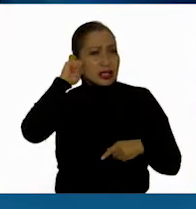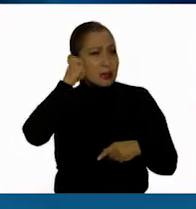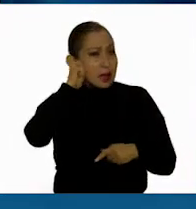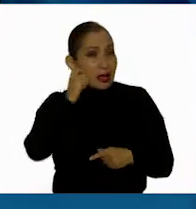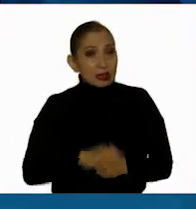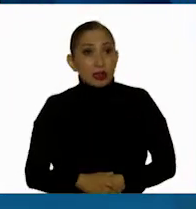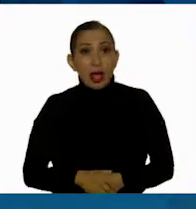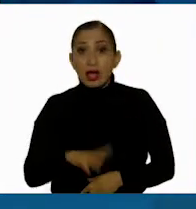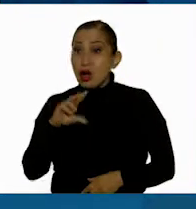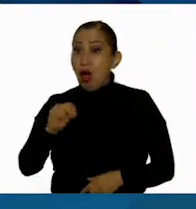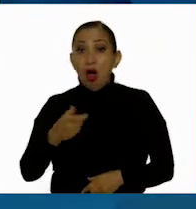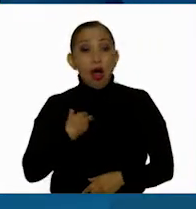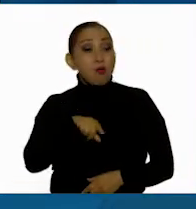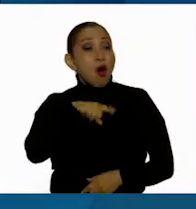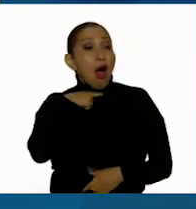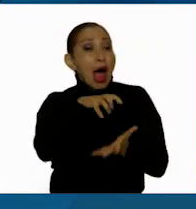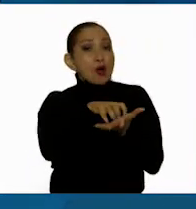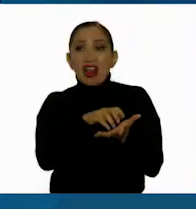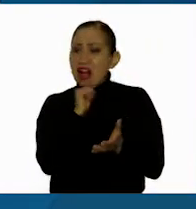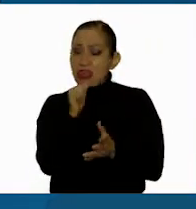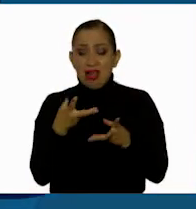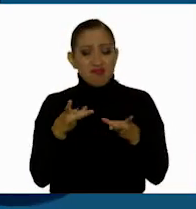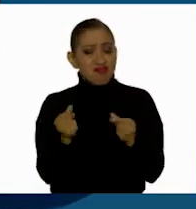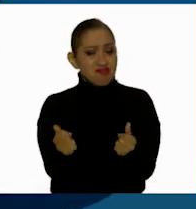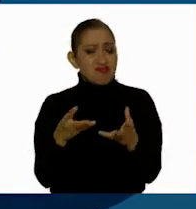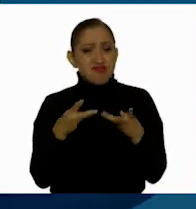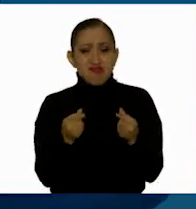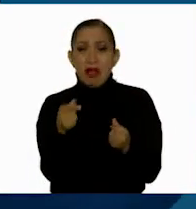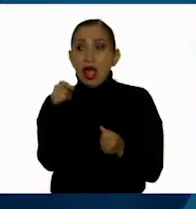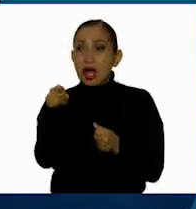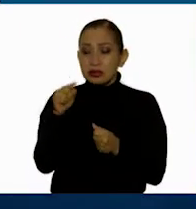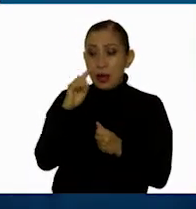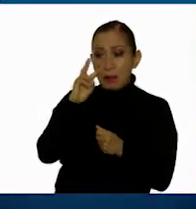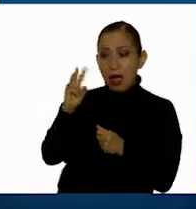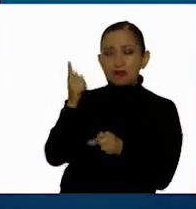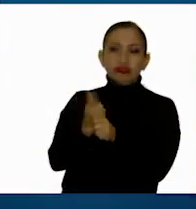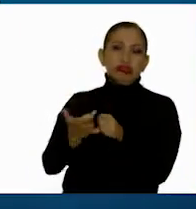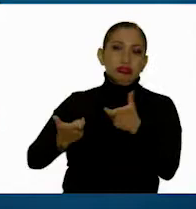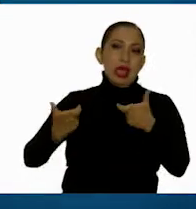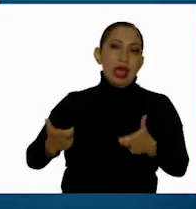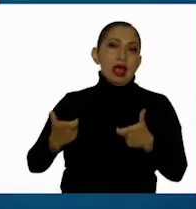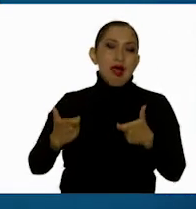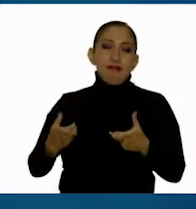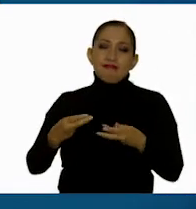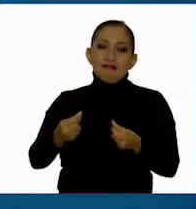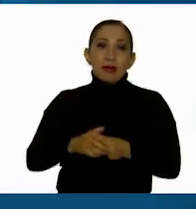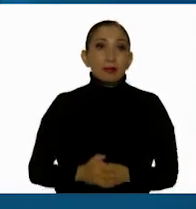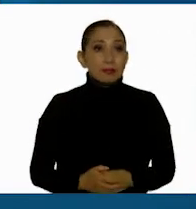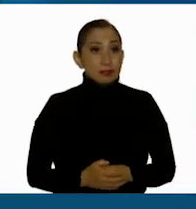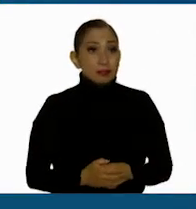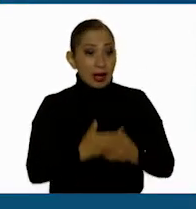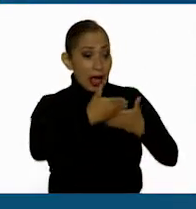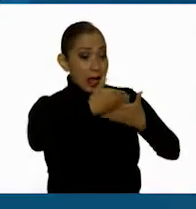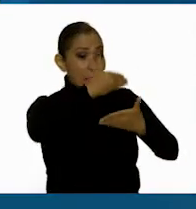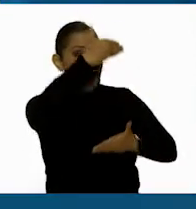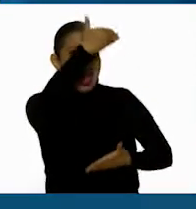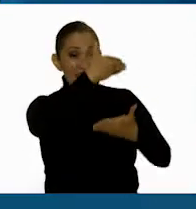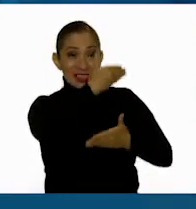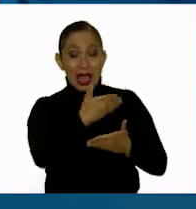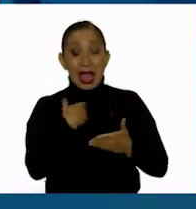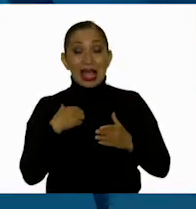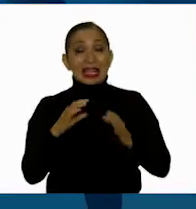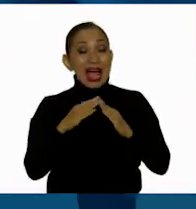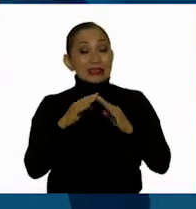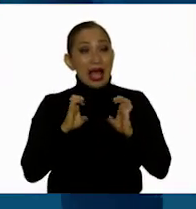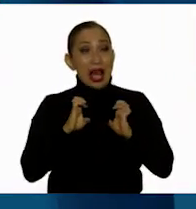No se escatima. Todo lo que se ostenta consolida la posición social. De las paredes de las casas